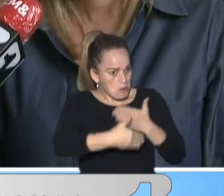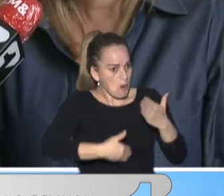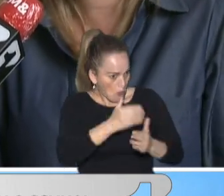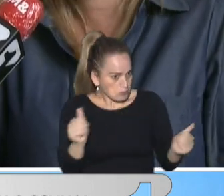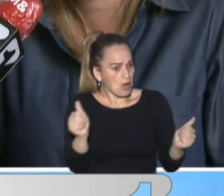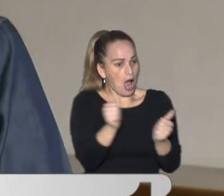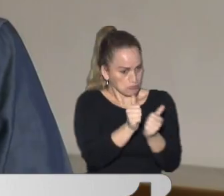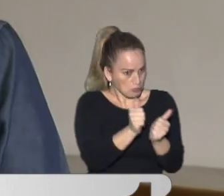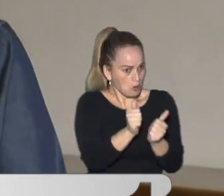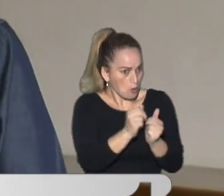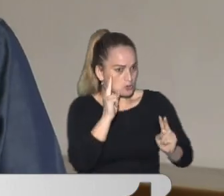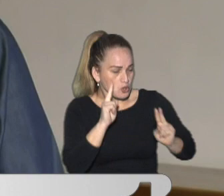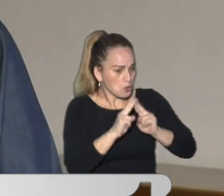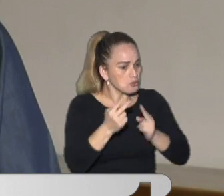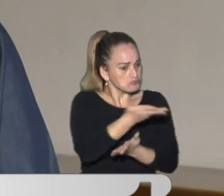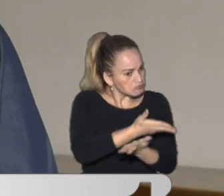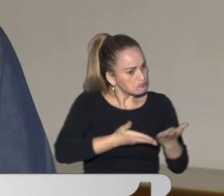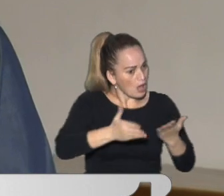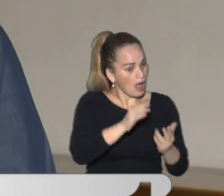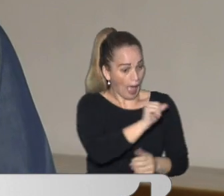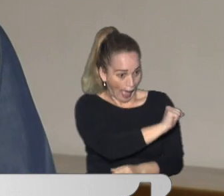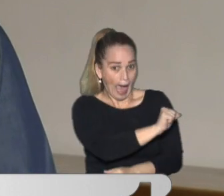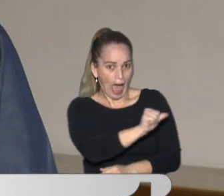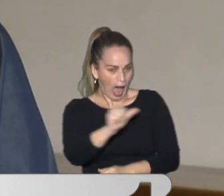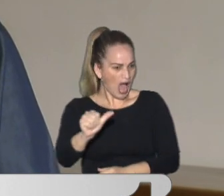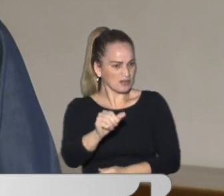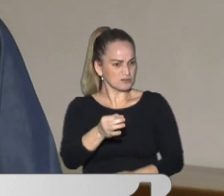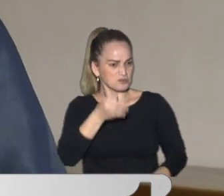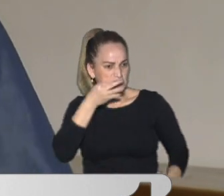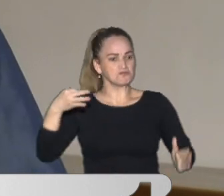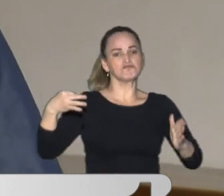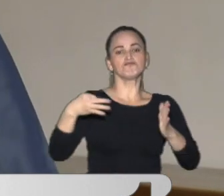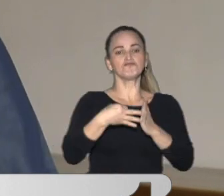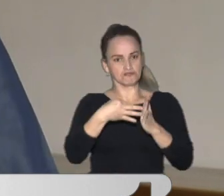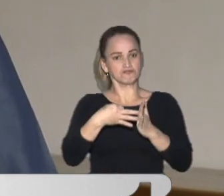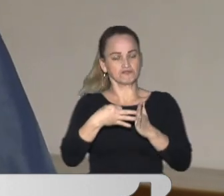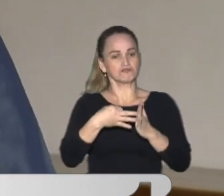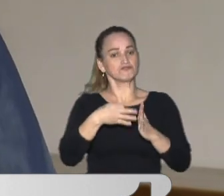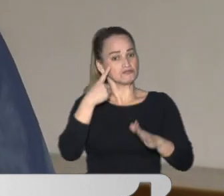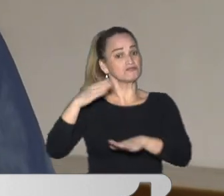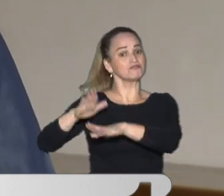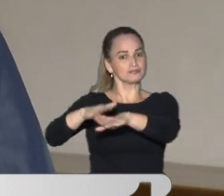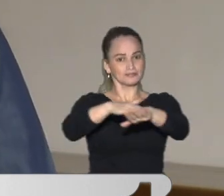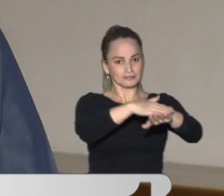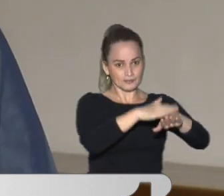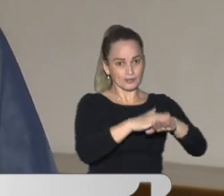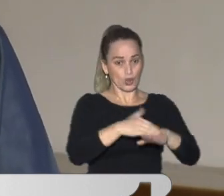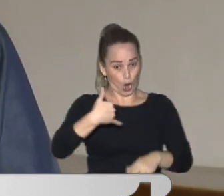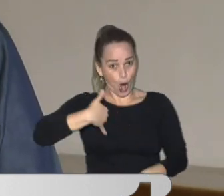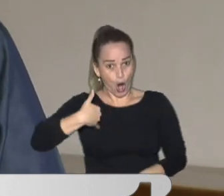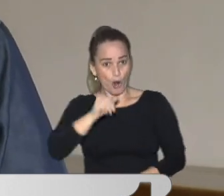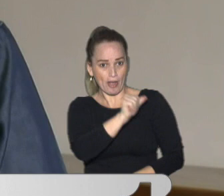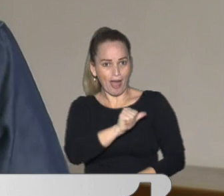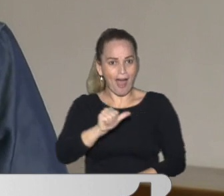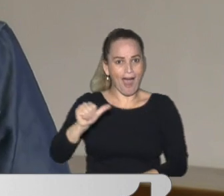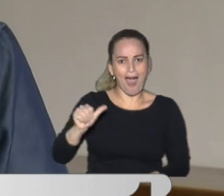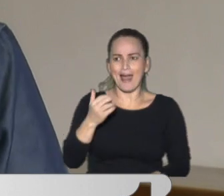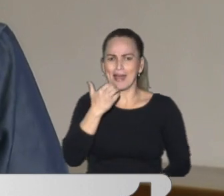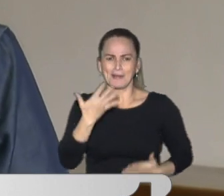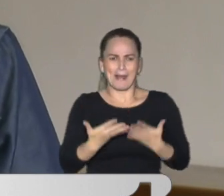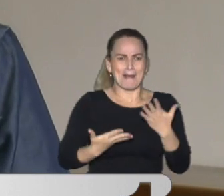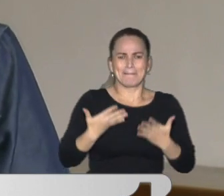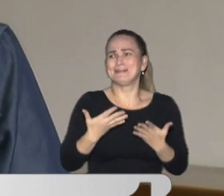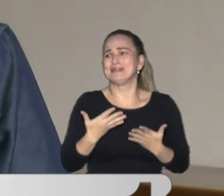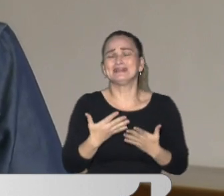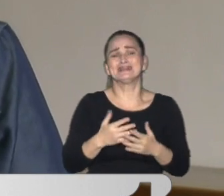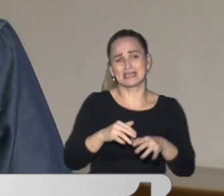acompañamiento a las mujeres que se han atrevido a denunciar y pedirle a todas las jóvenes que de pronto estén atravesando